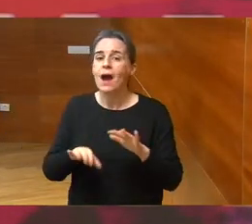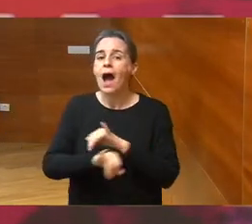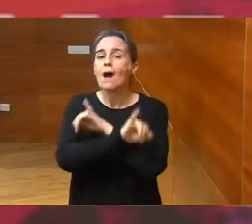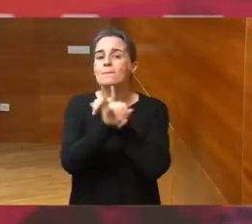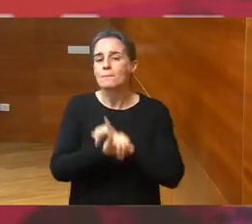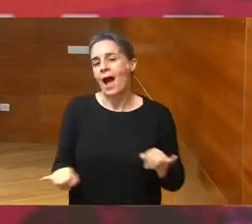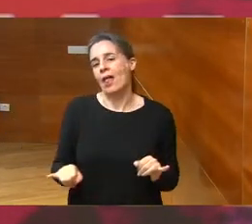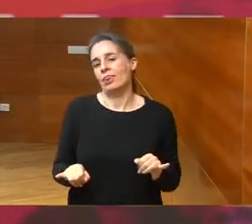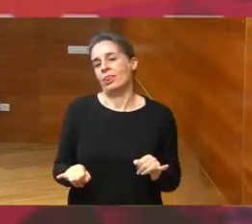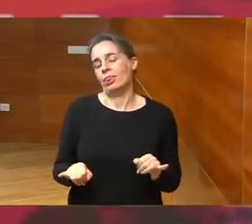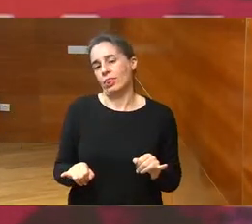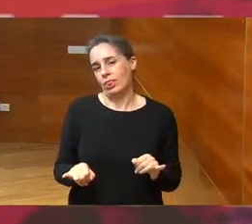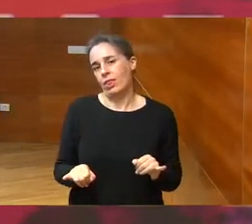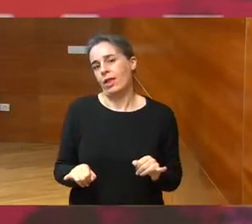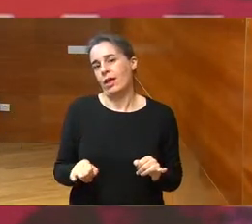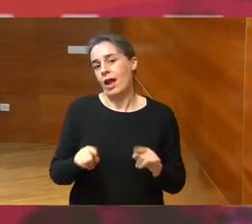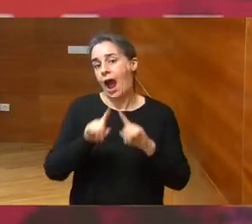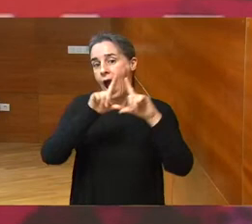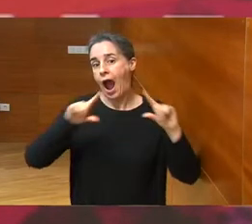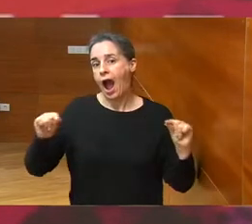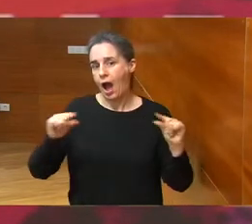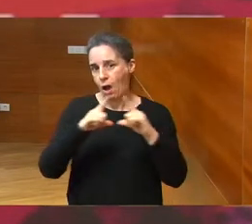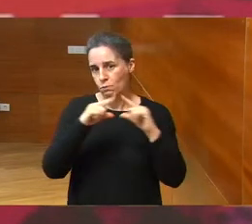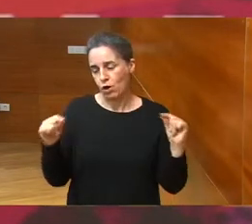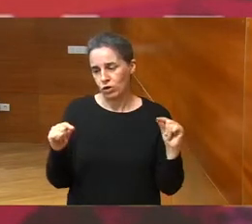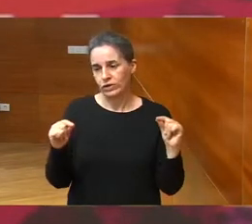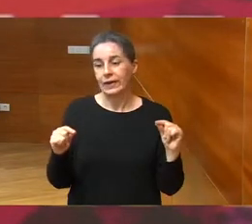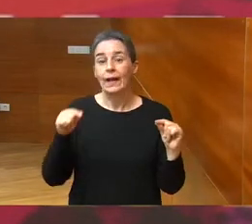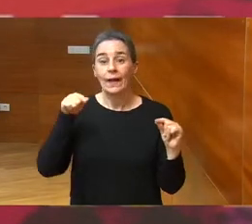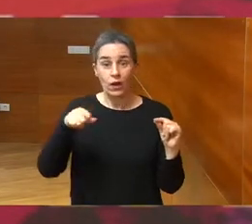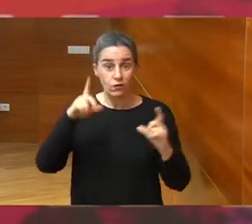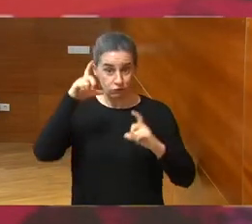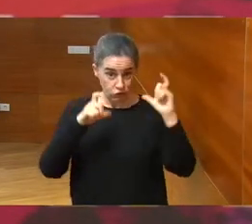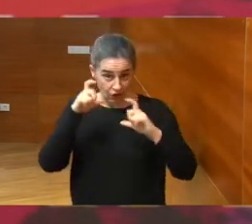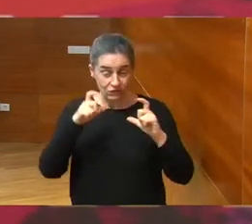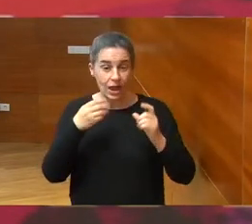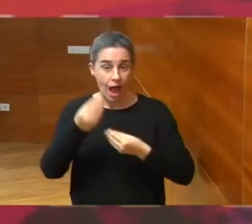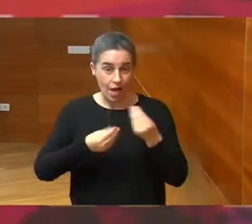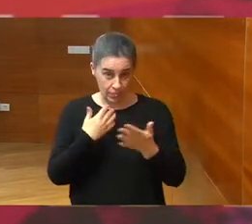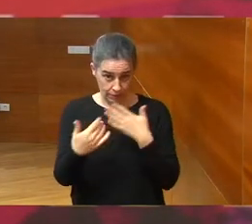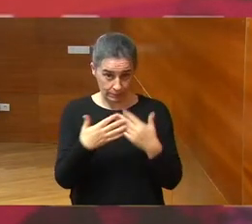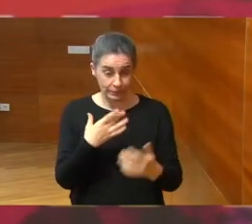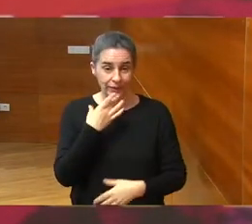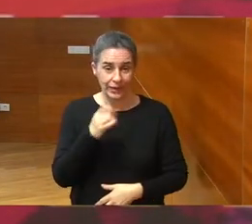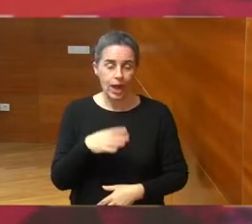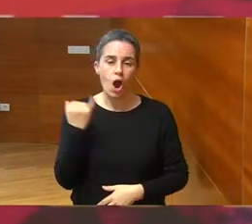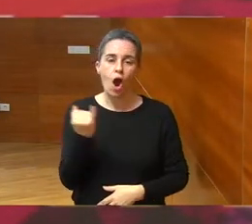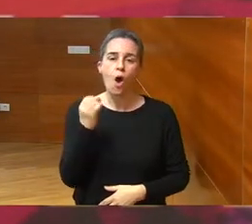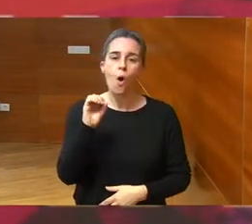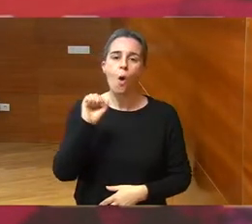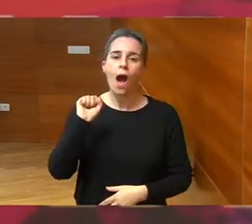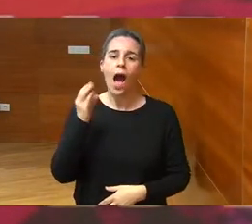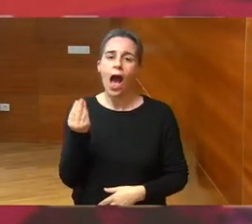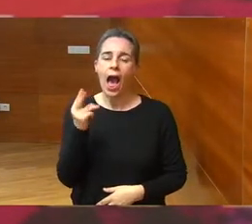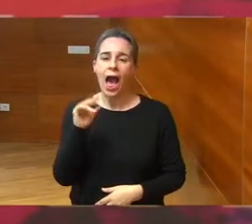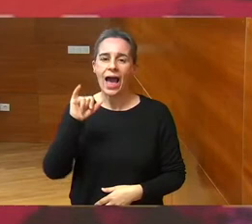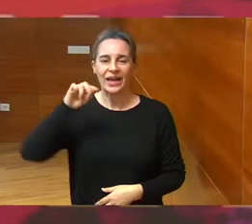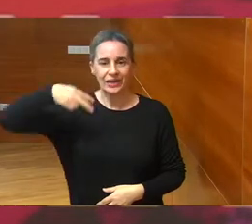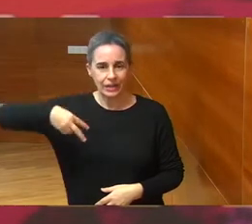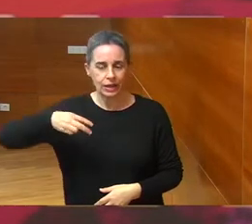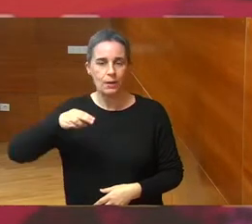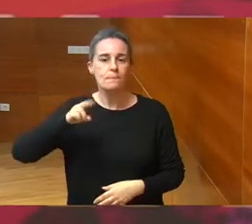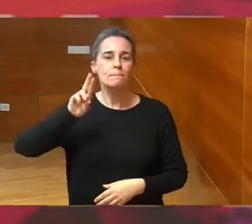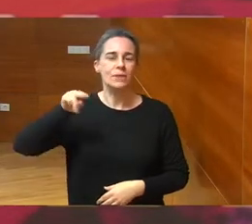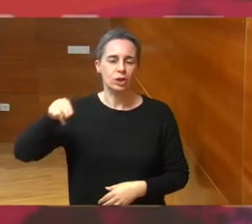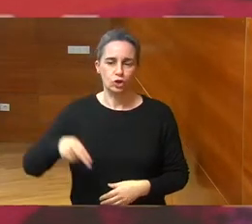Joaquín Pintos que fue un dos fotógrafos más destacados de piedra no mismo